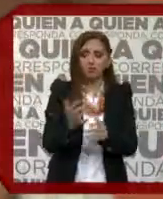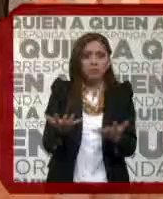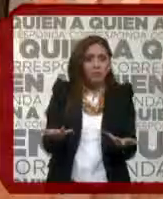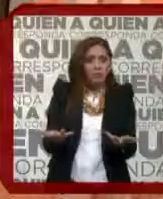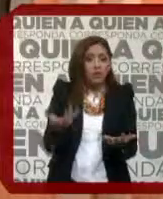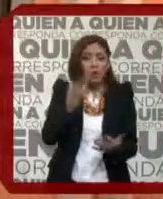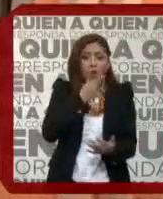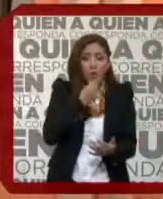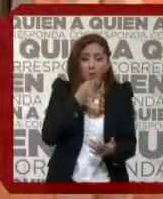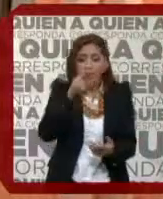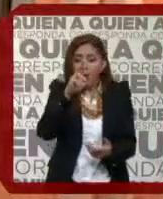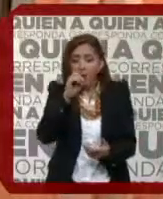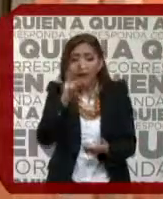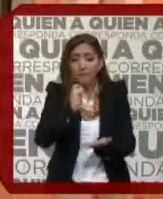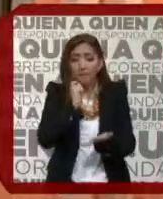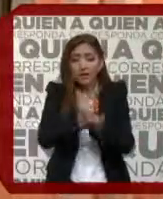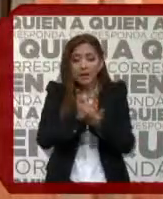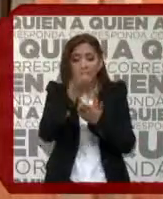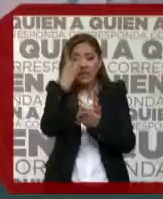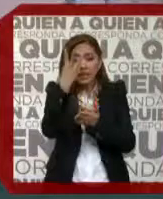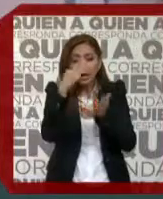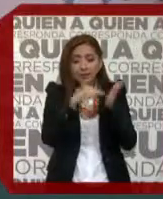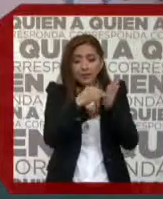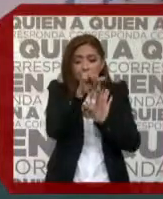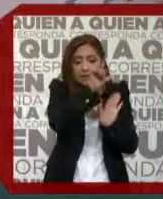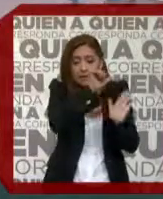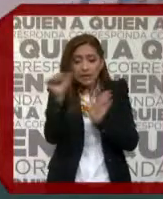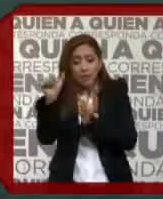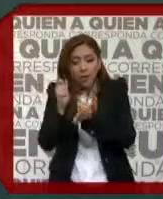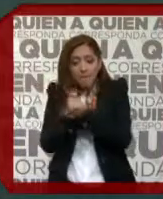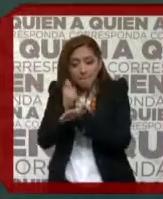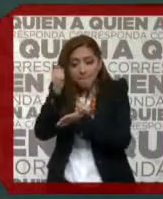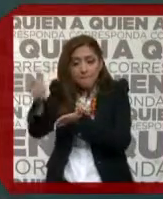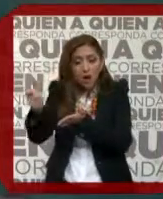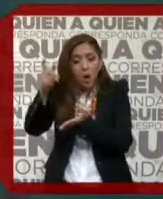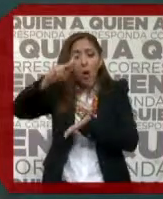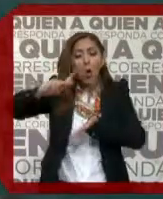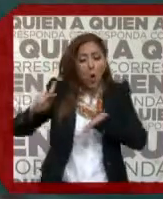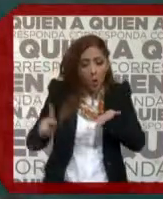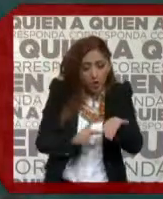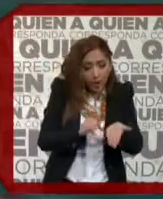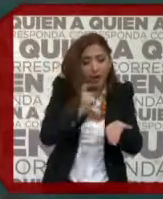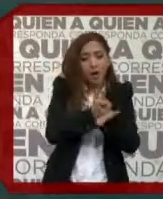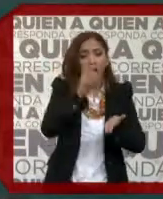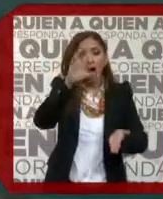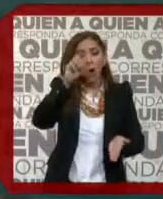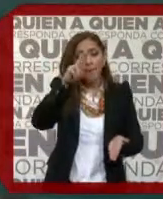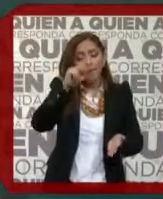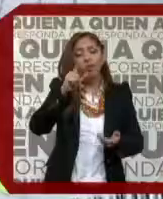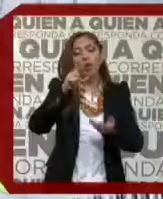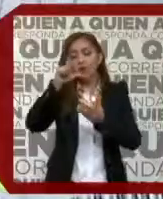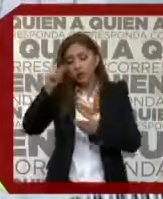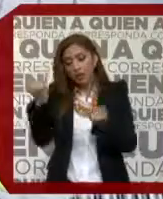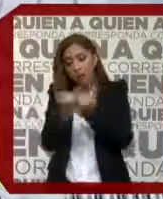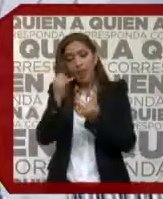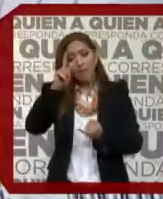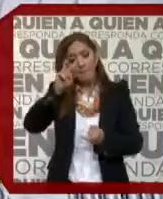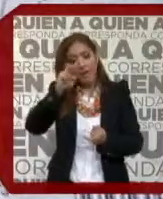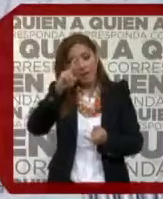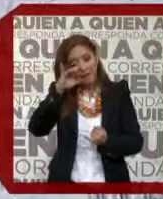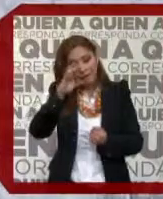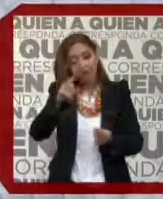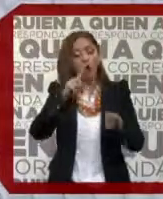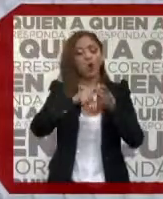que pagar cerca de 3,600 pesos al cubrir nuevamente el costo del convertidor catalítico y la verificación, además de la